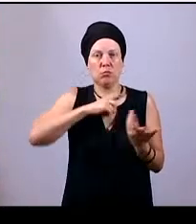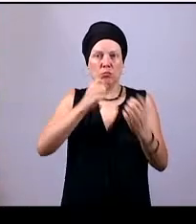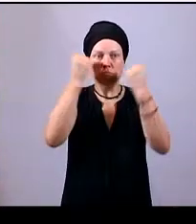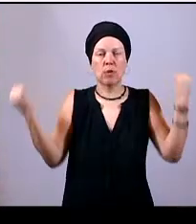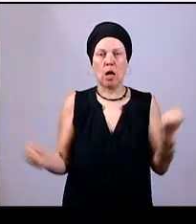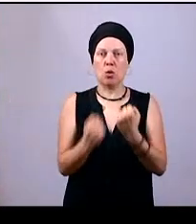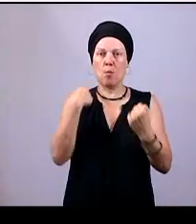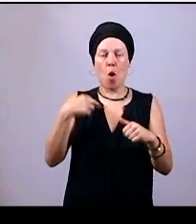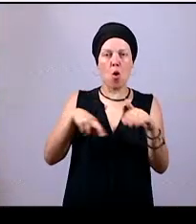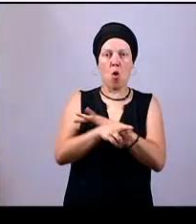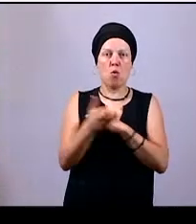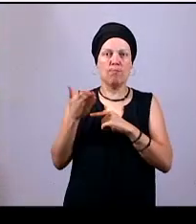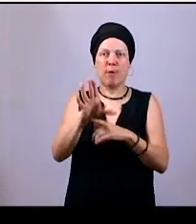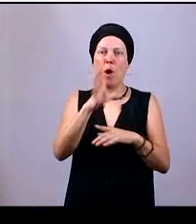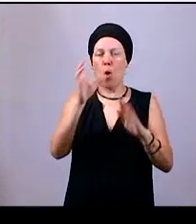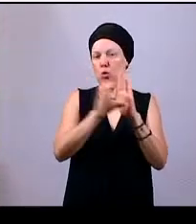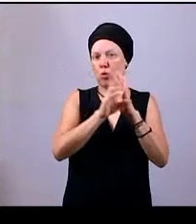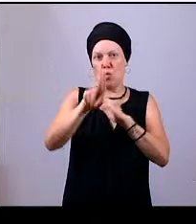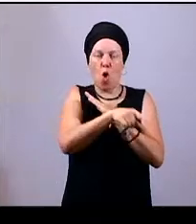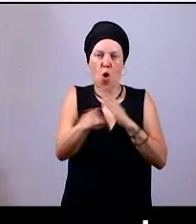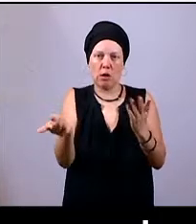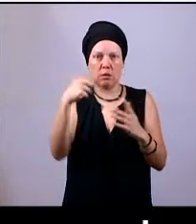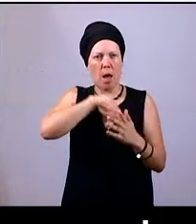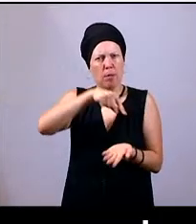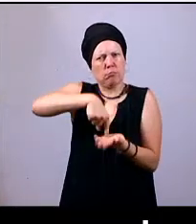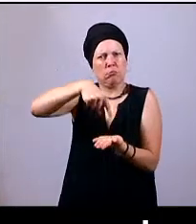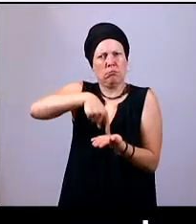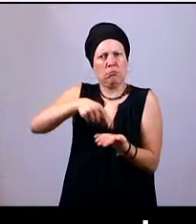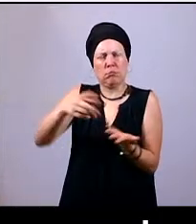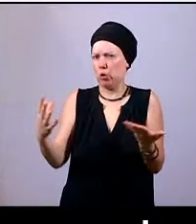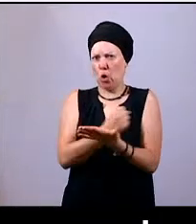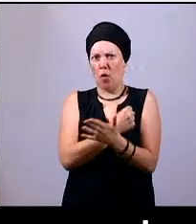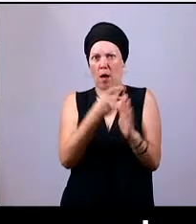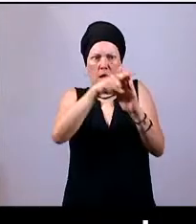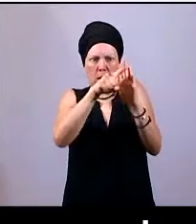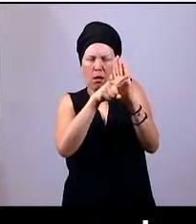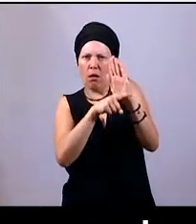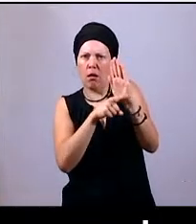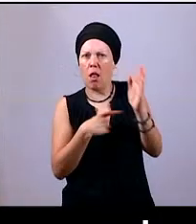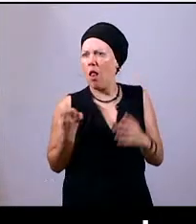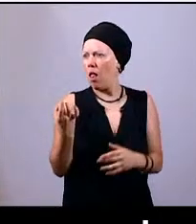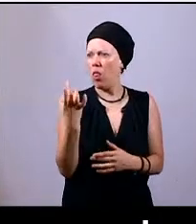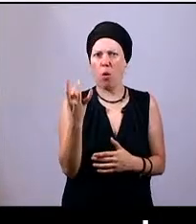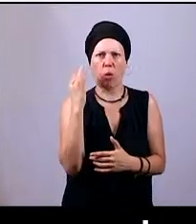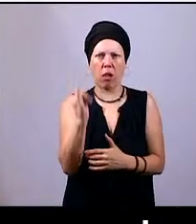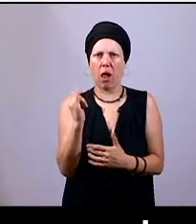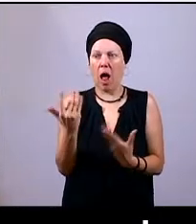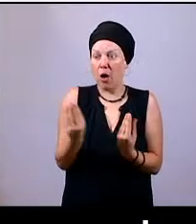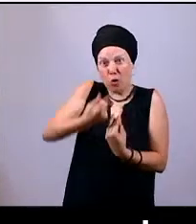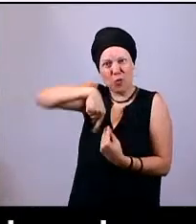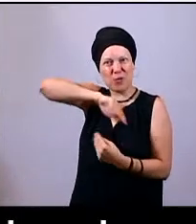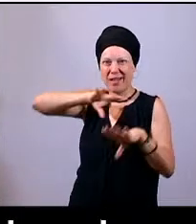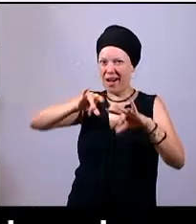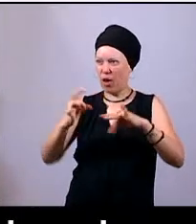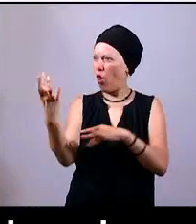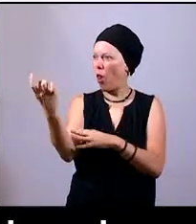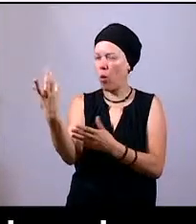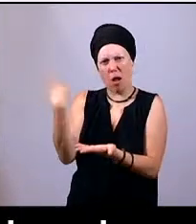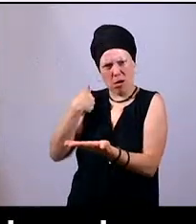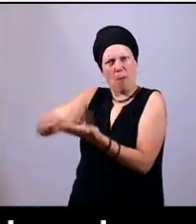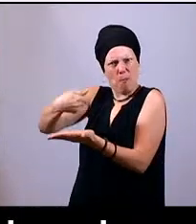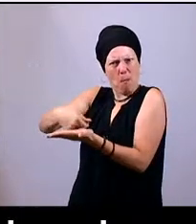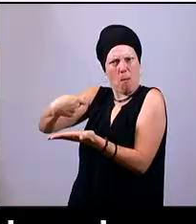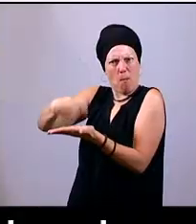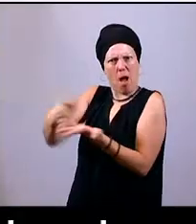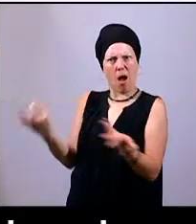de un recurso de inconstitucionalidad y reivindicamos todas y cada una de las deudas existentes con nuestra región. Saben que están